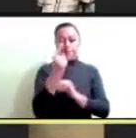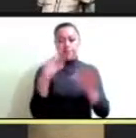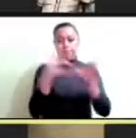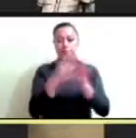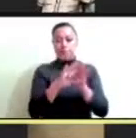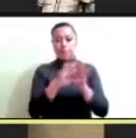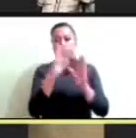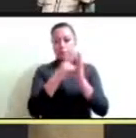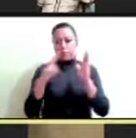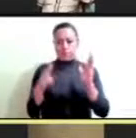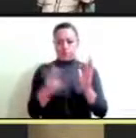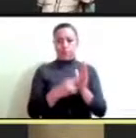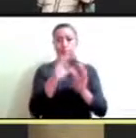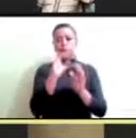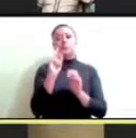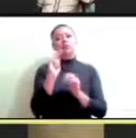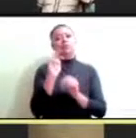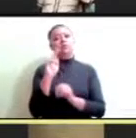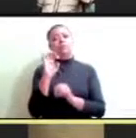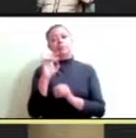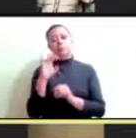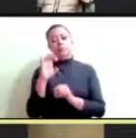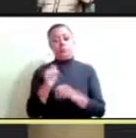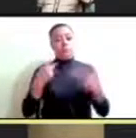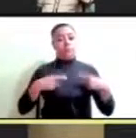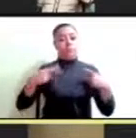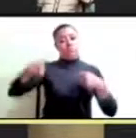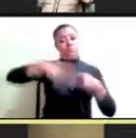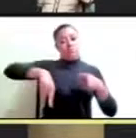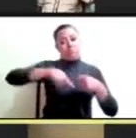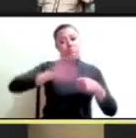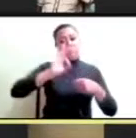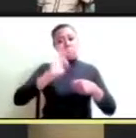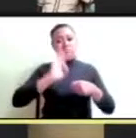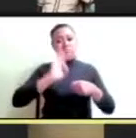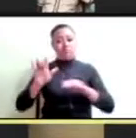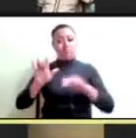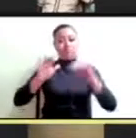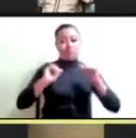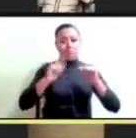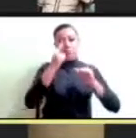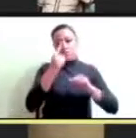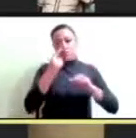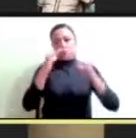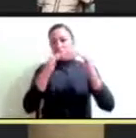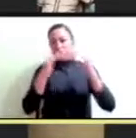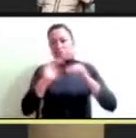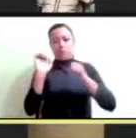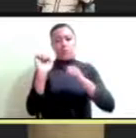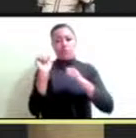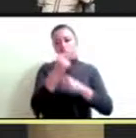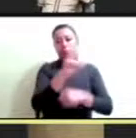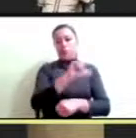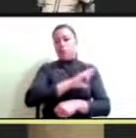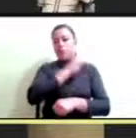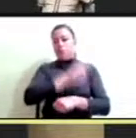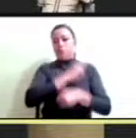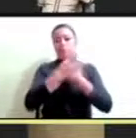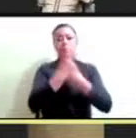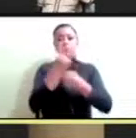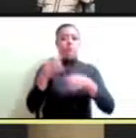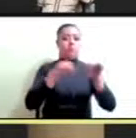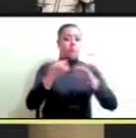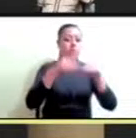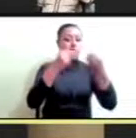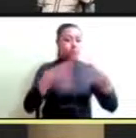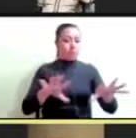operación, a las personas que han tenido que desocupar un inmueble por falta de recursos para cubrir sus rentas derivado de la pérdida de empleo o disminución de sus ingresos a causa